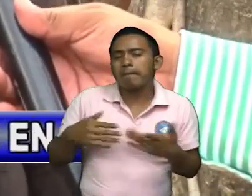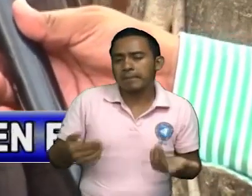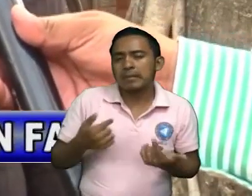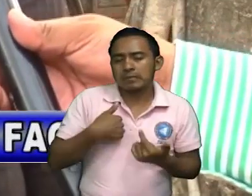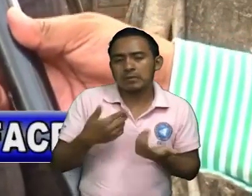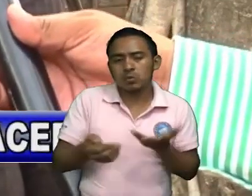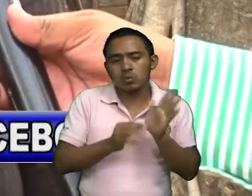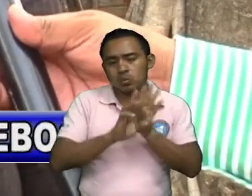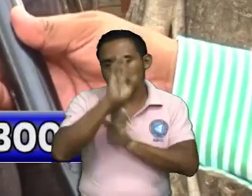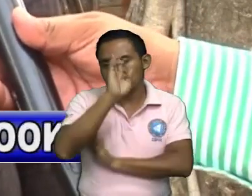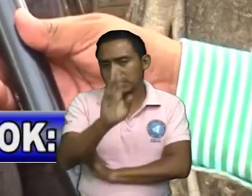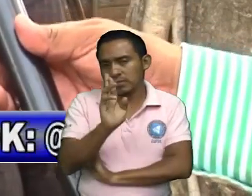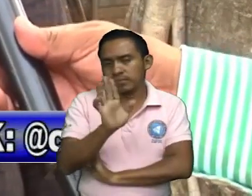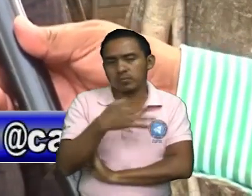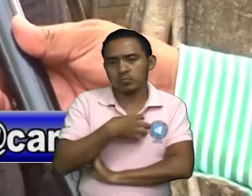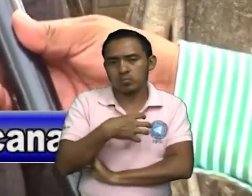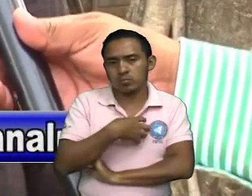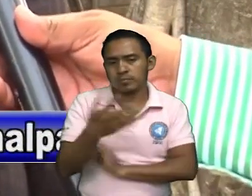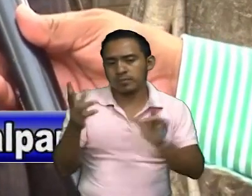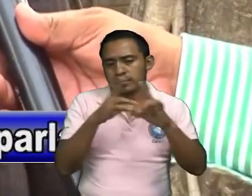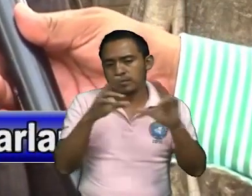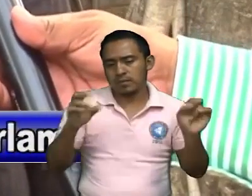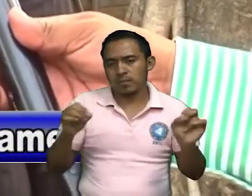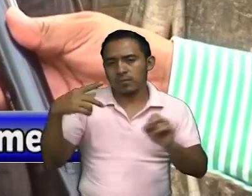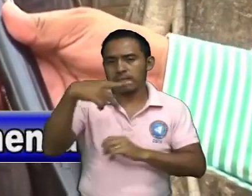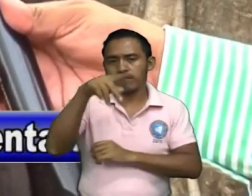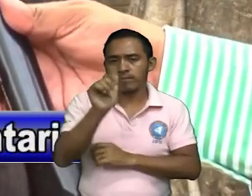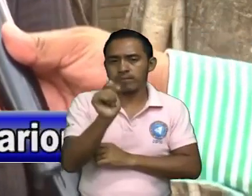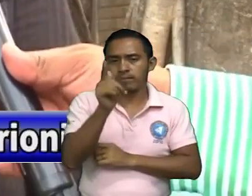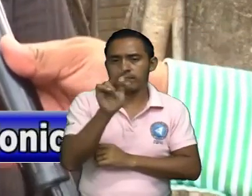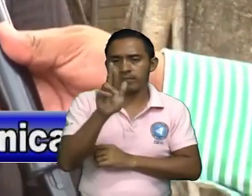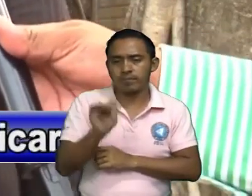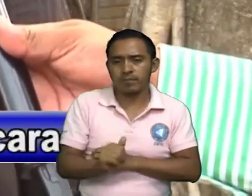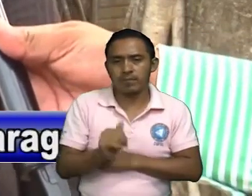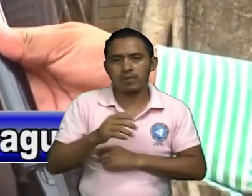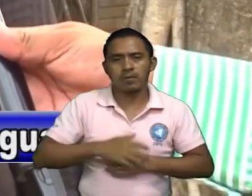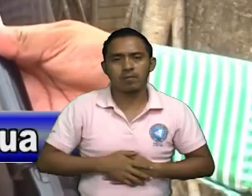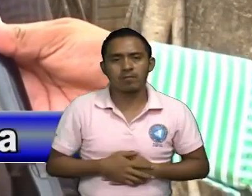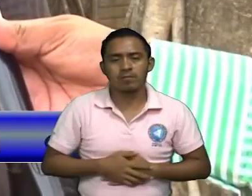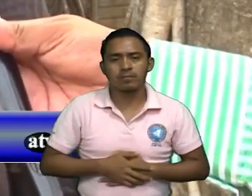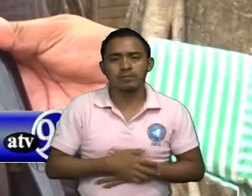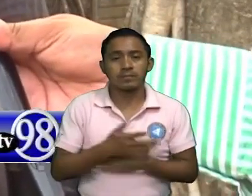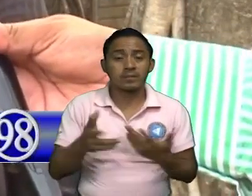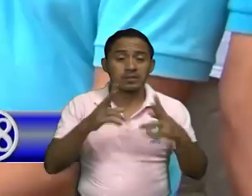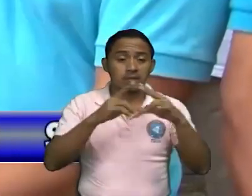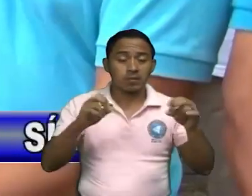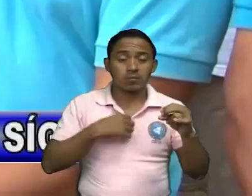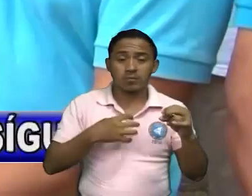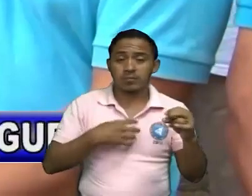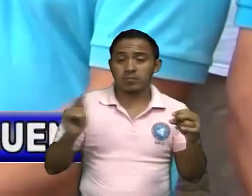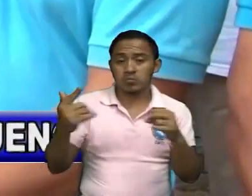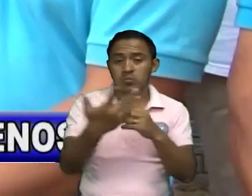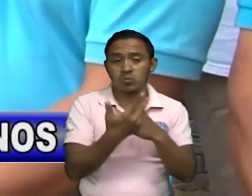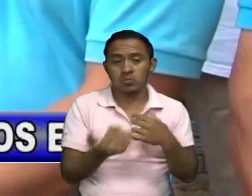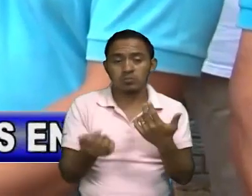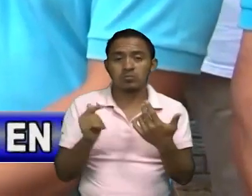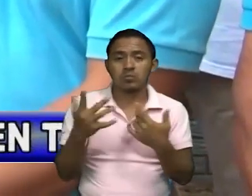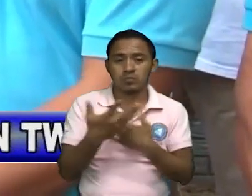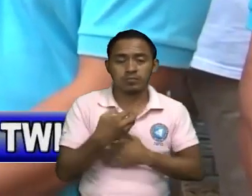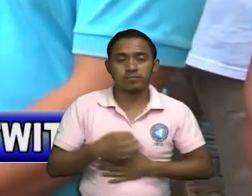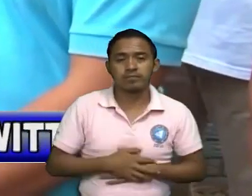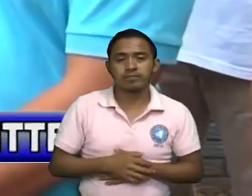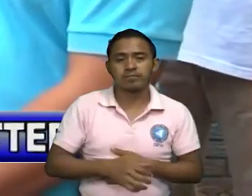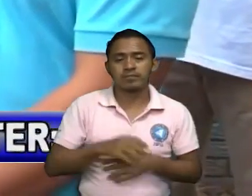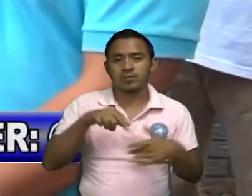demostrar el respeto a nuestros símbolos patrios. Además, Nicaragua es de todos, somos todos. El